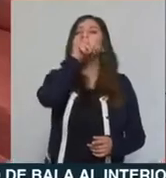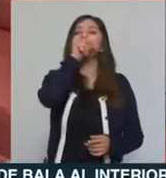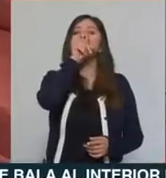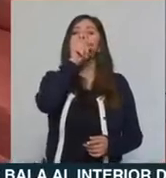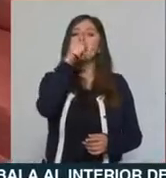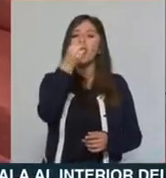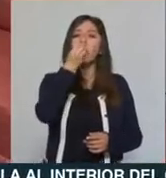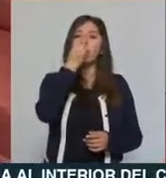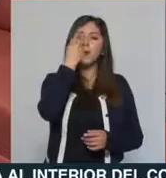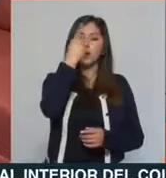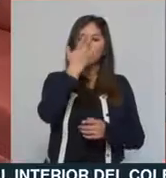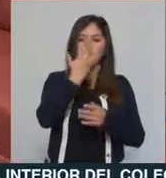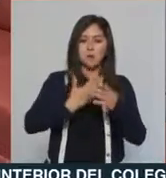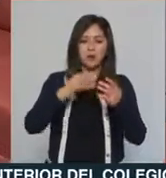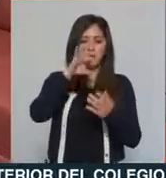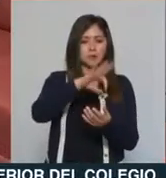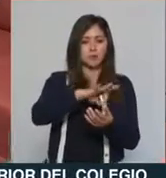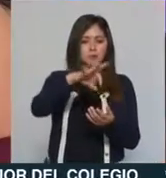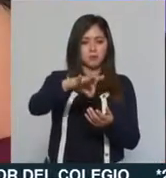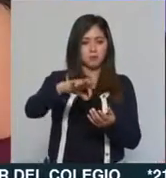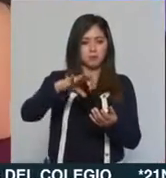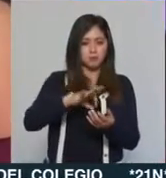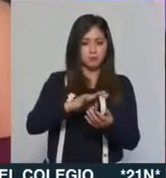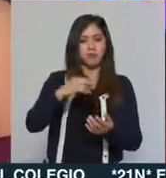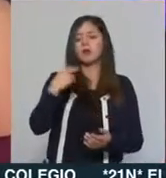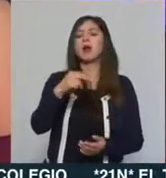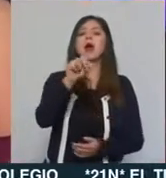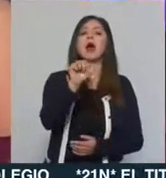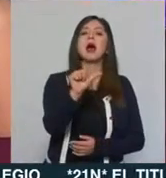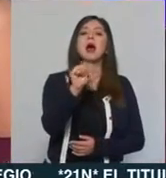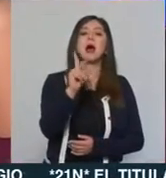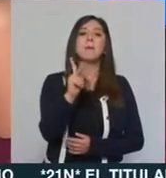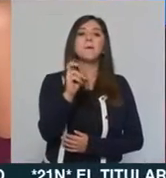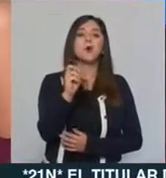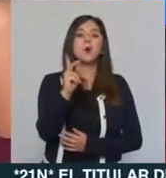Exactamente. Y entonces vamos a decir, a pompón,